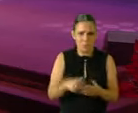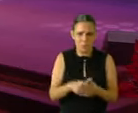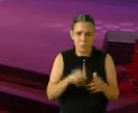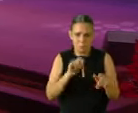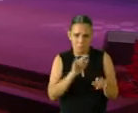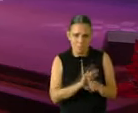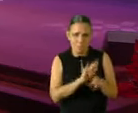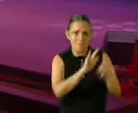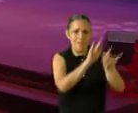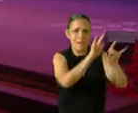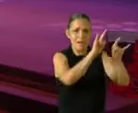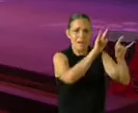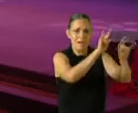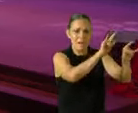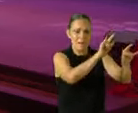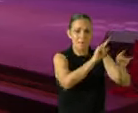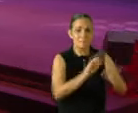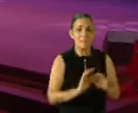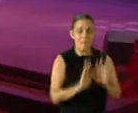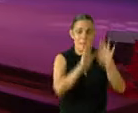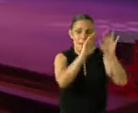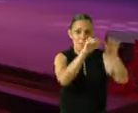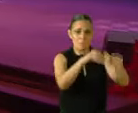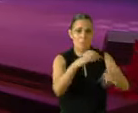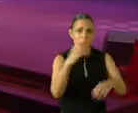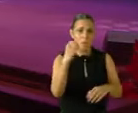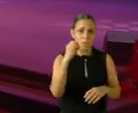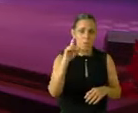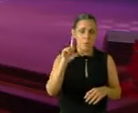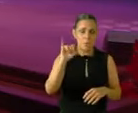Eso es en el Monte de los Olivos.